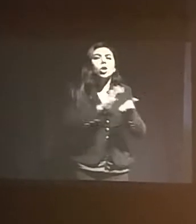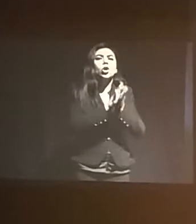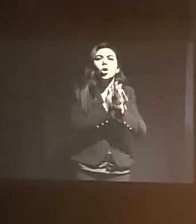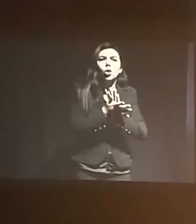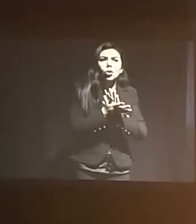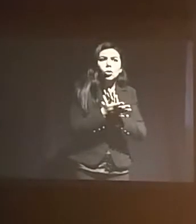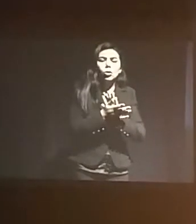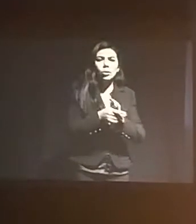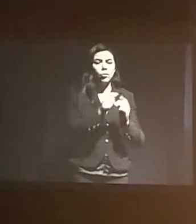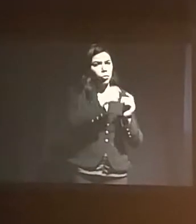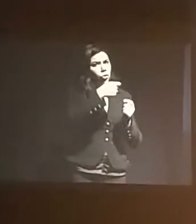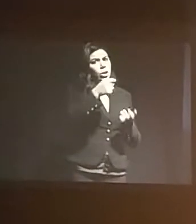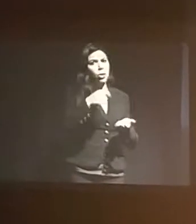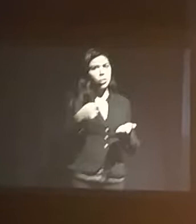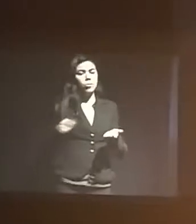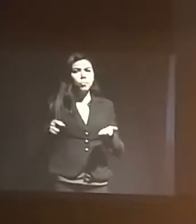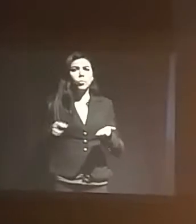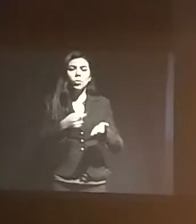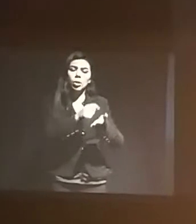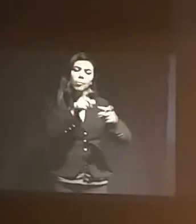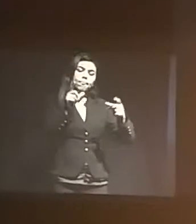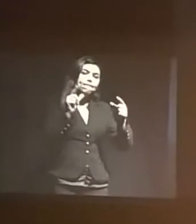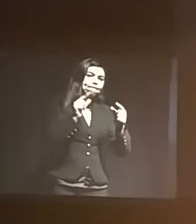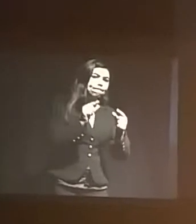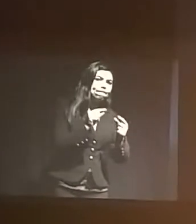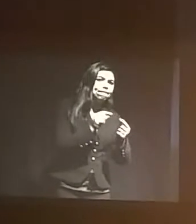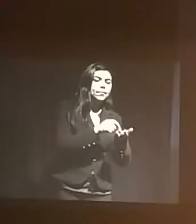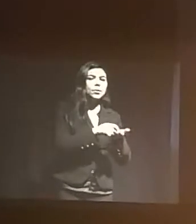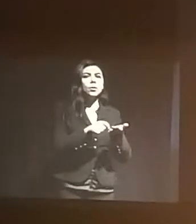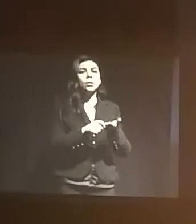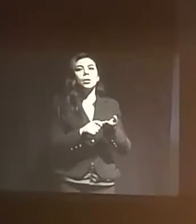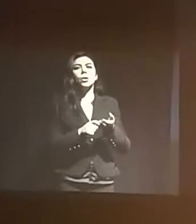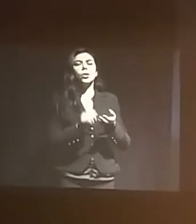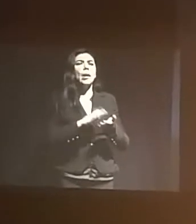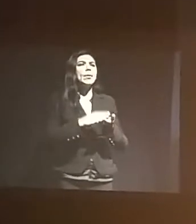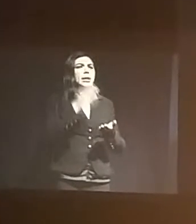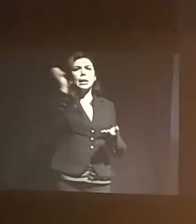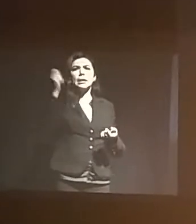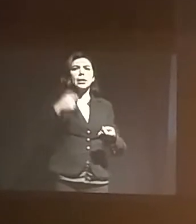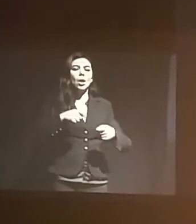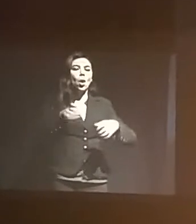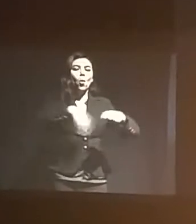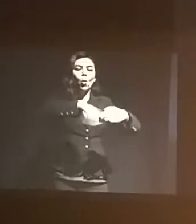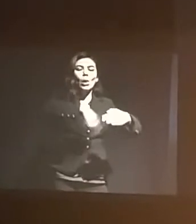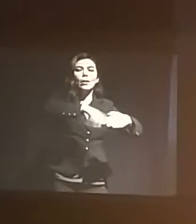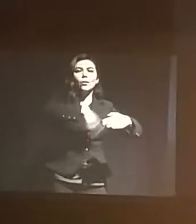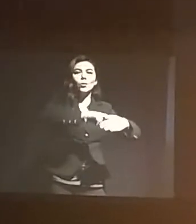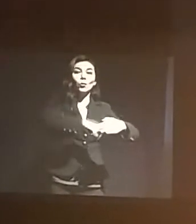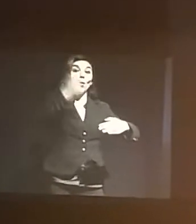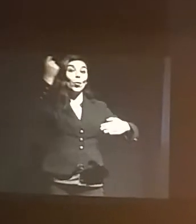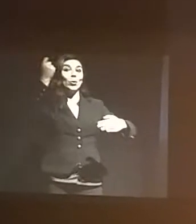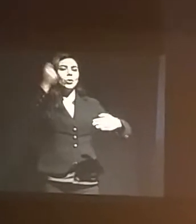tiene tantos iconos que es difícil sintetizar algo pequeño, así que tenemos que hacer un concurso, yo creo, para buscarlo.